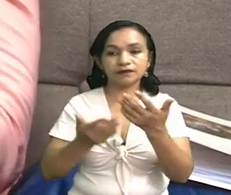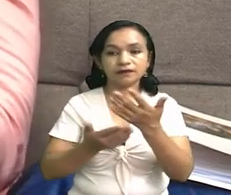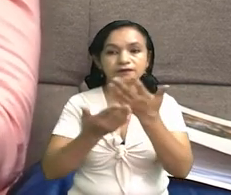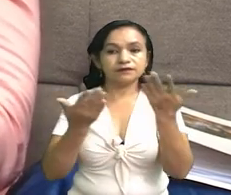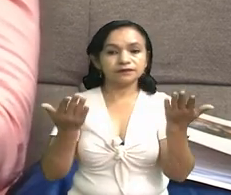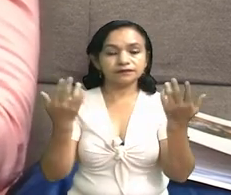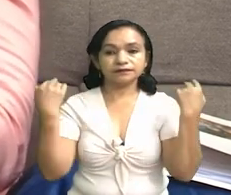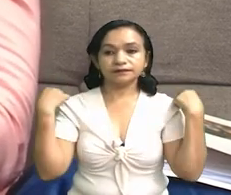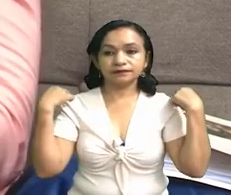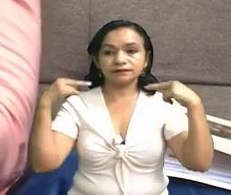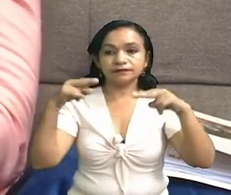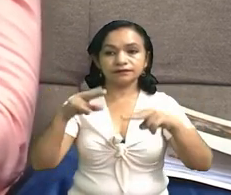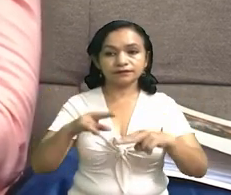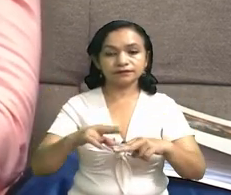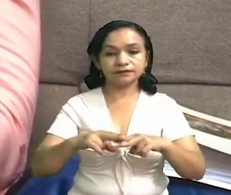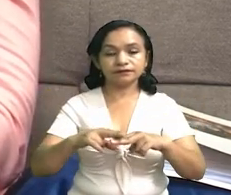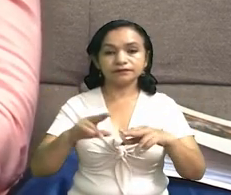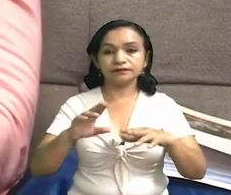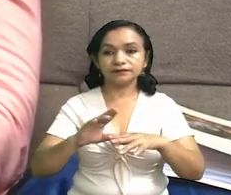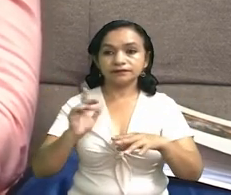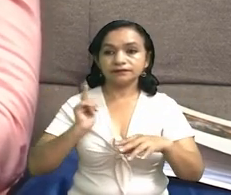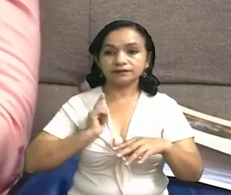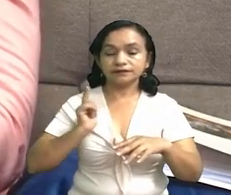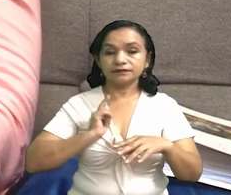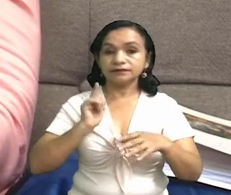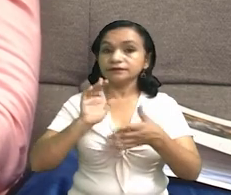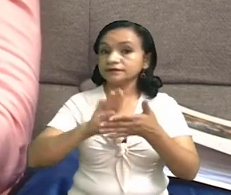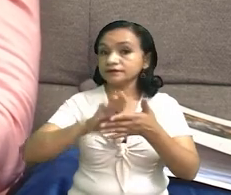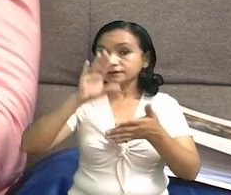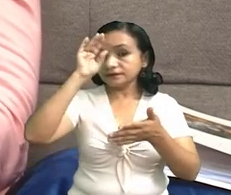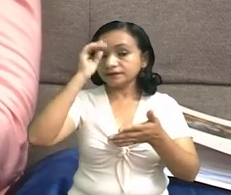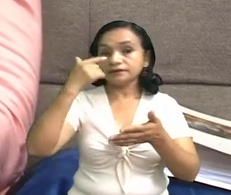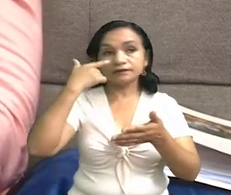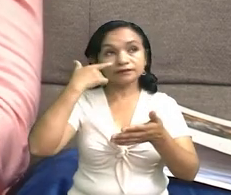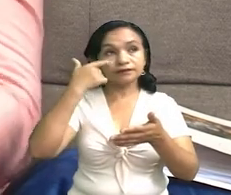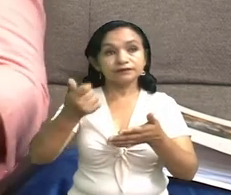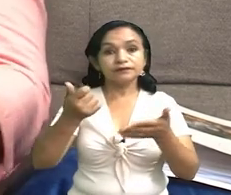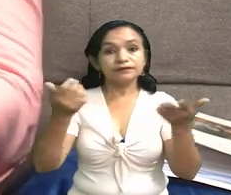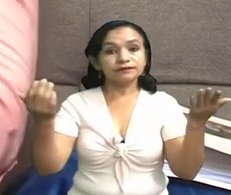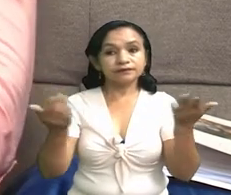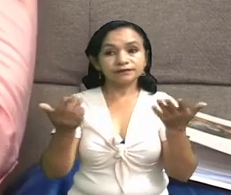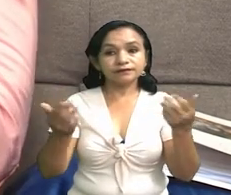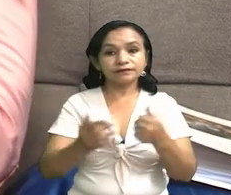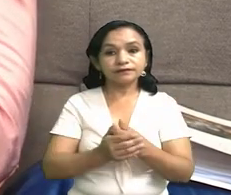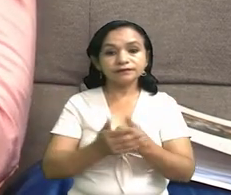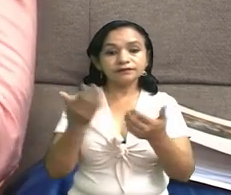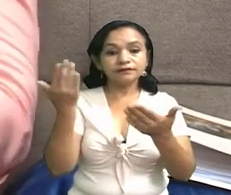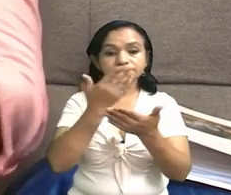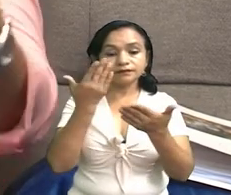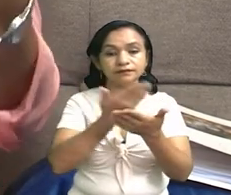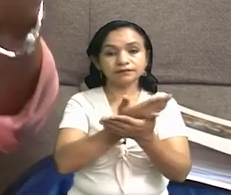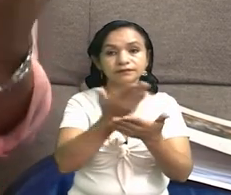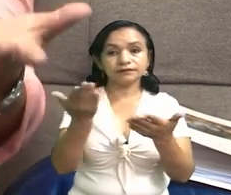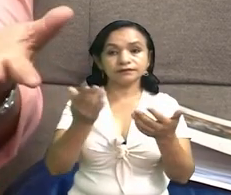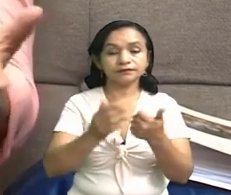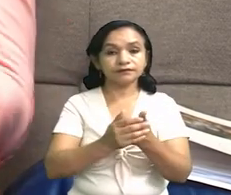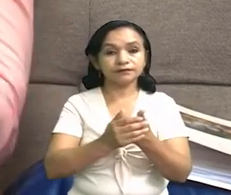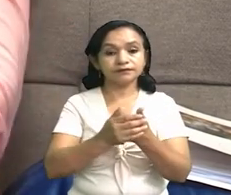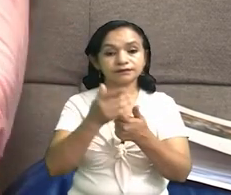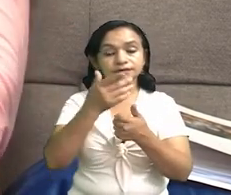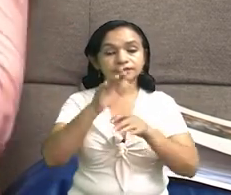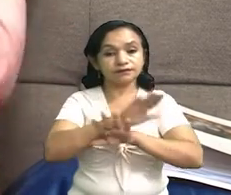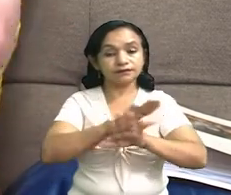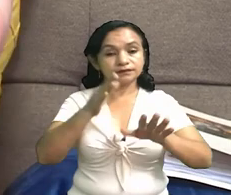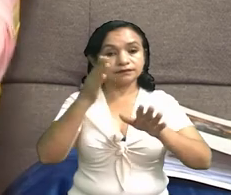tanto los profesores tenemos que dominarla, conocerla, y también los estudiantes, porque cuando ellos se